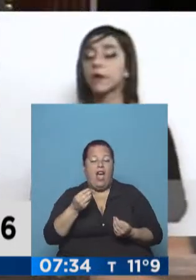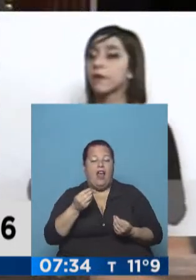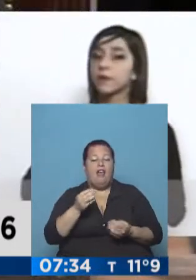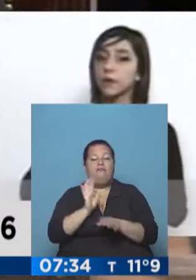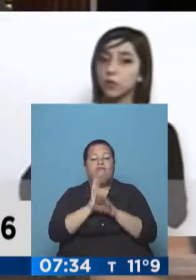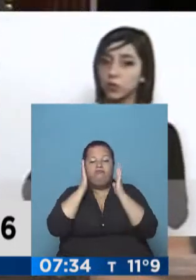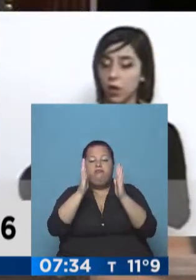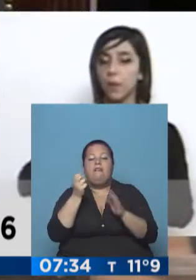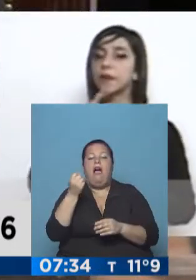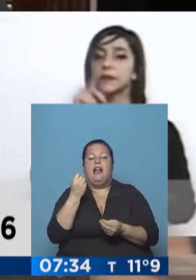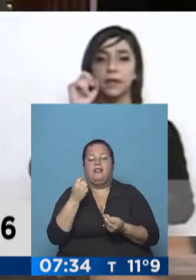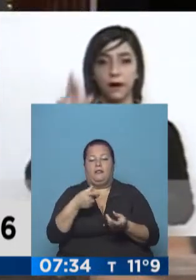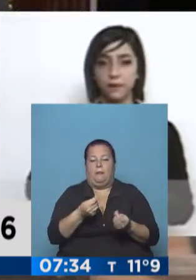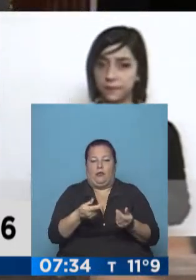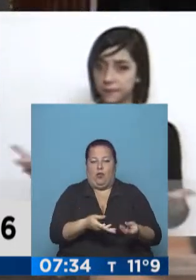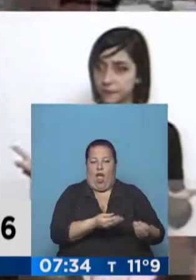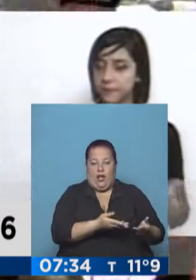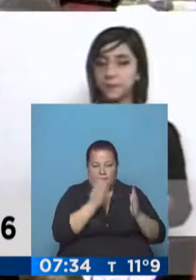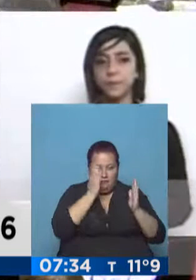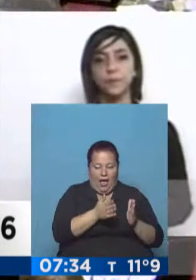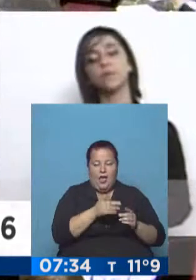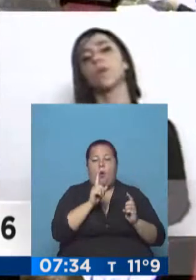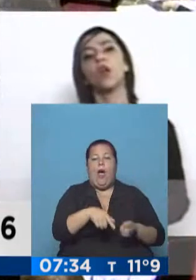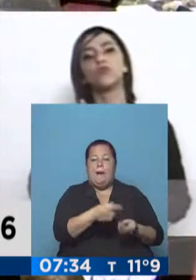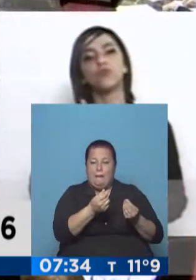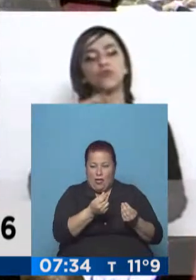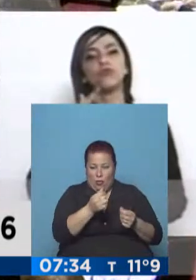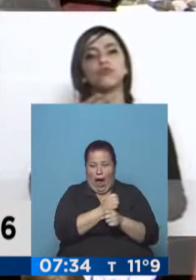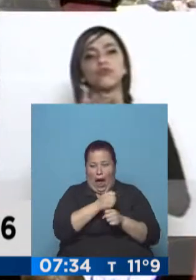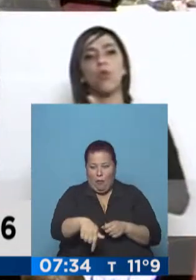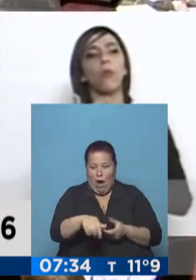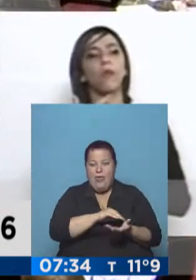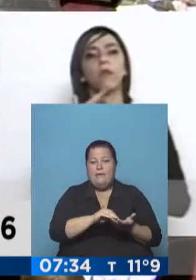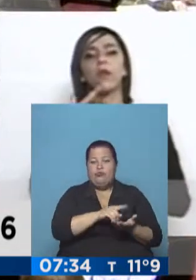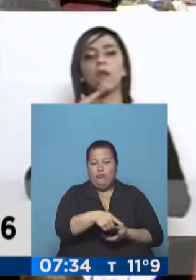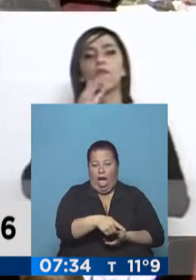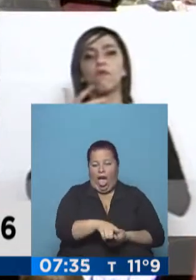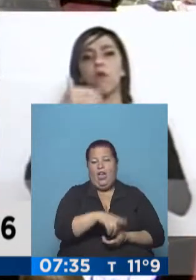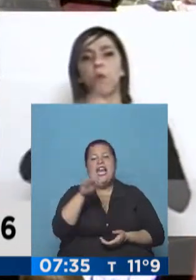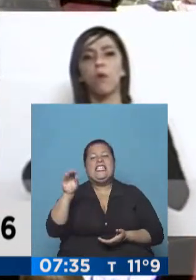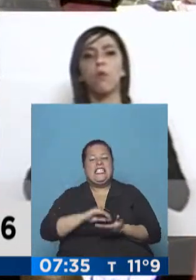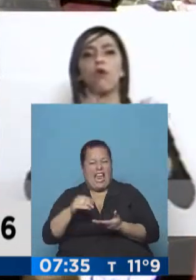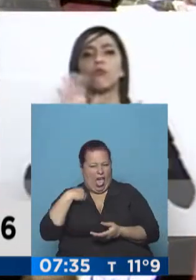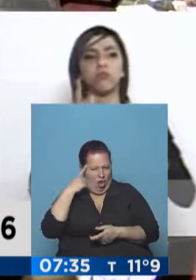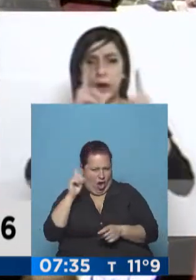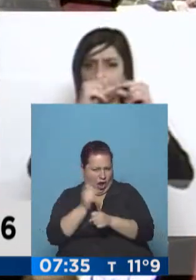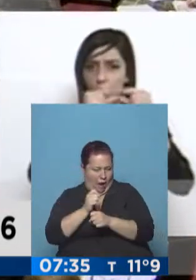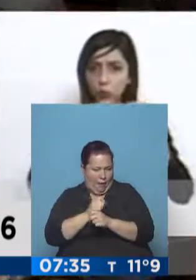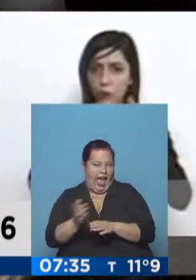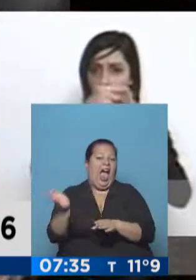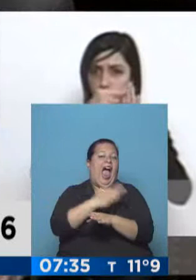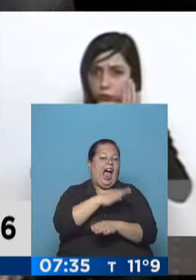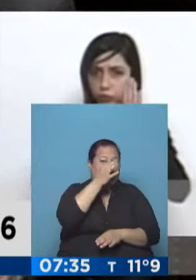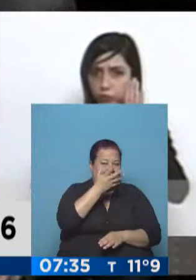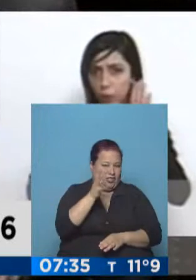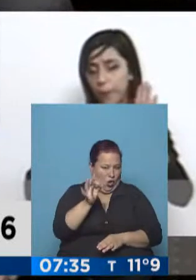mirando qué hace con este presupuesto. De hecho, además, este presupuesto se va a aprobar ahora en diputados. Senado no creo que lo apruebe antes del 25